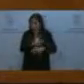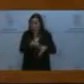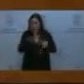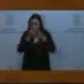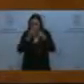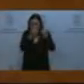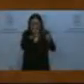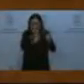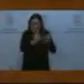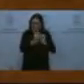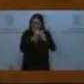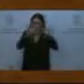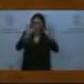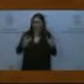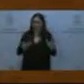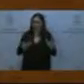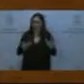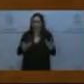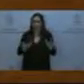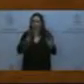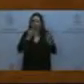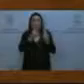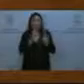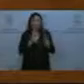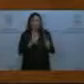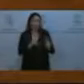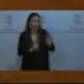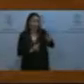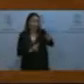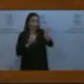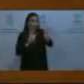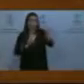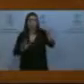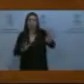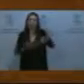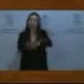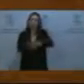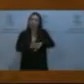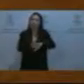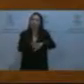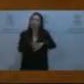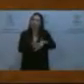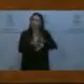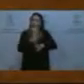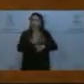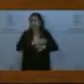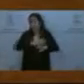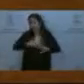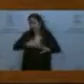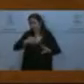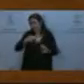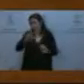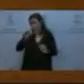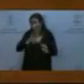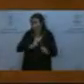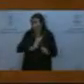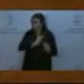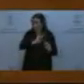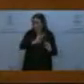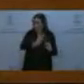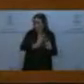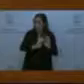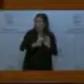muy claro, aunque bueno, veo que solo hay dos, pero el Gobierno, cuando quiere y para lo que quiere, hace